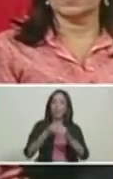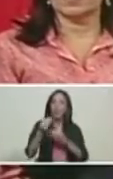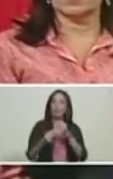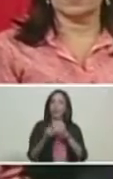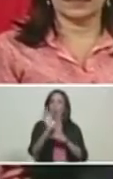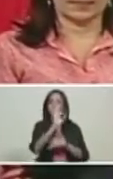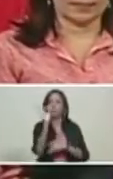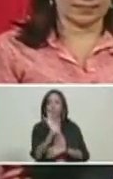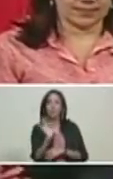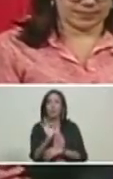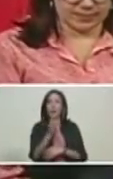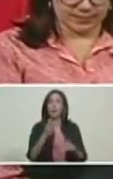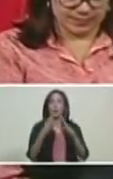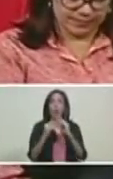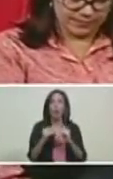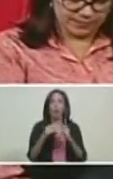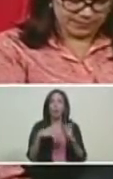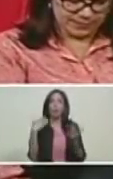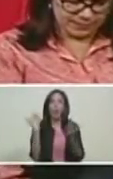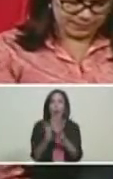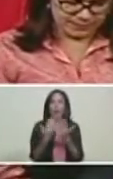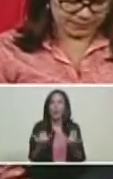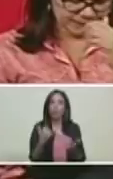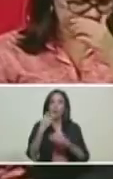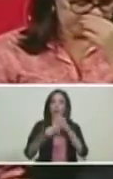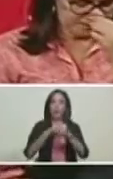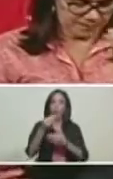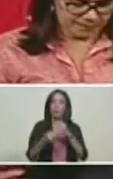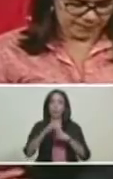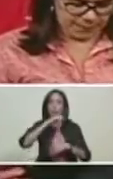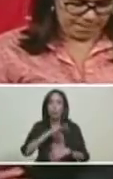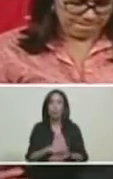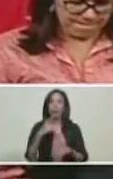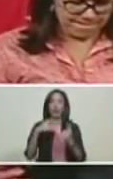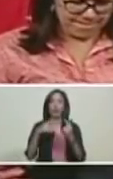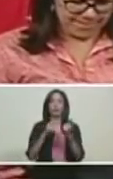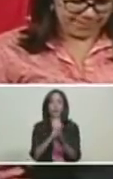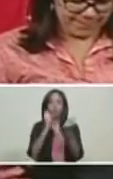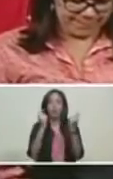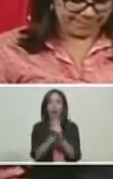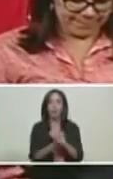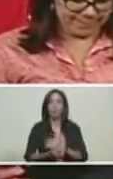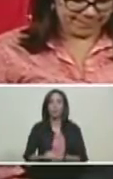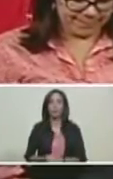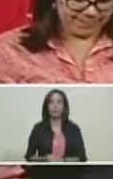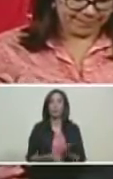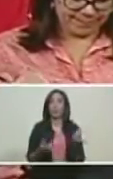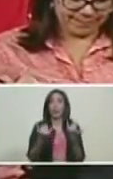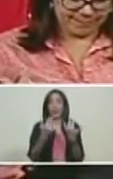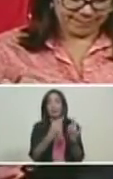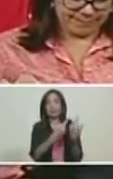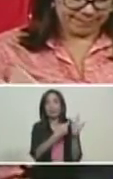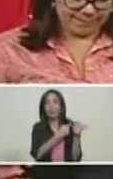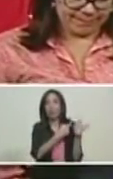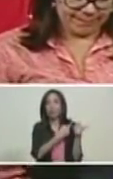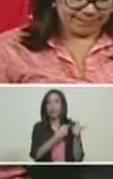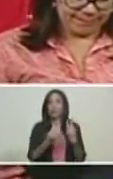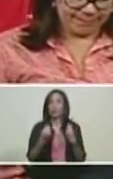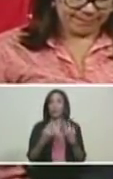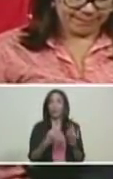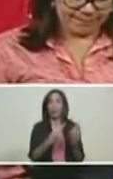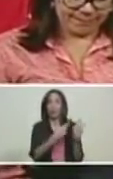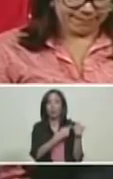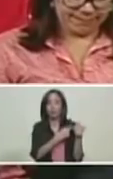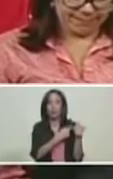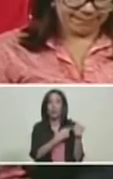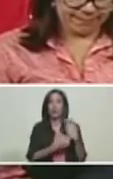batalla social que hemos dado hasta hoy, histórica, y creo que ha tenido la responsabilidad la batalla social de